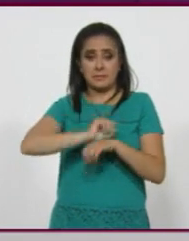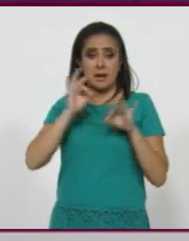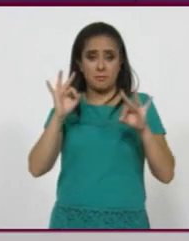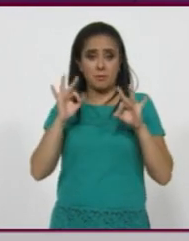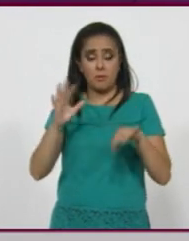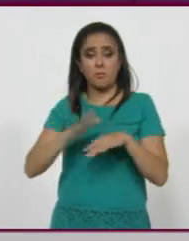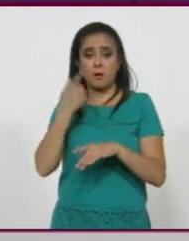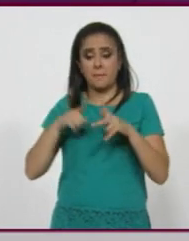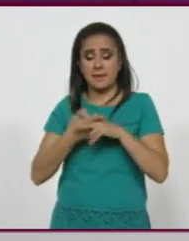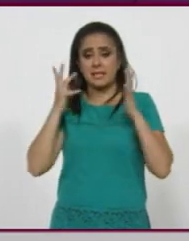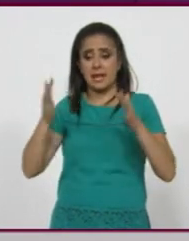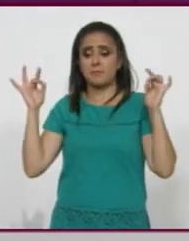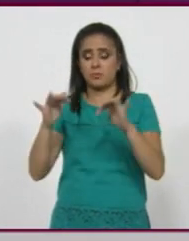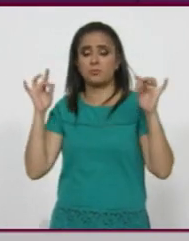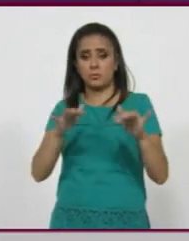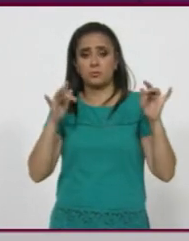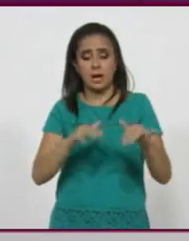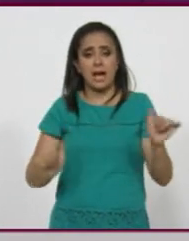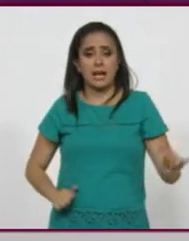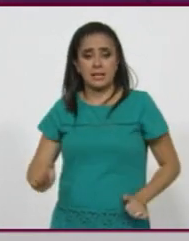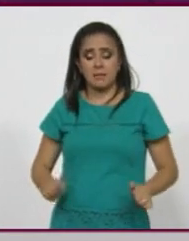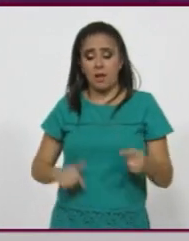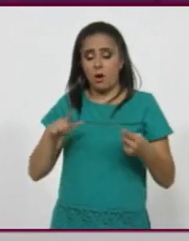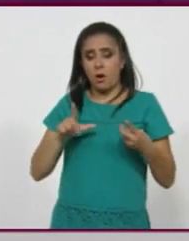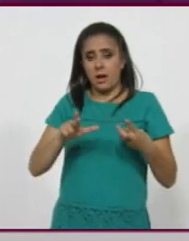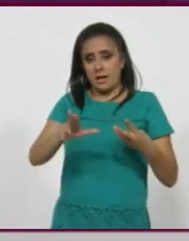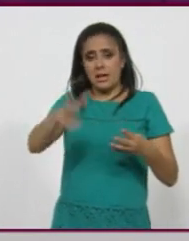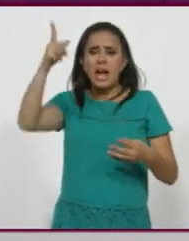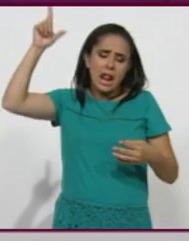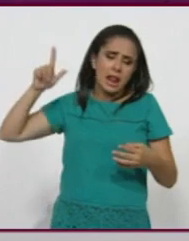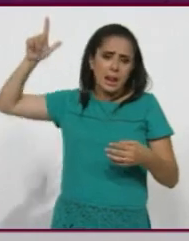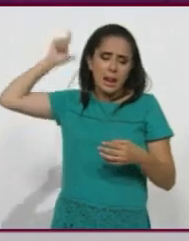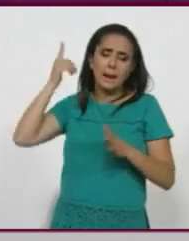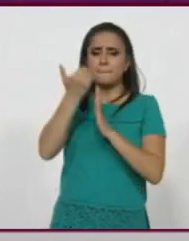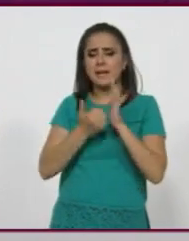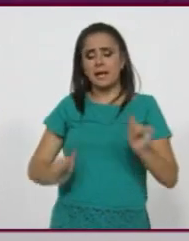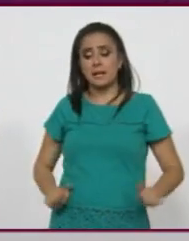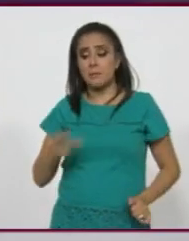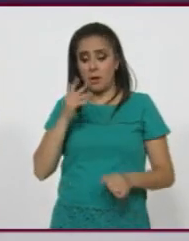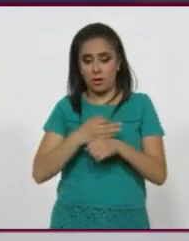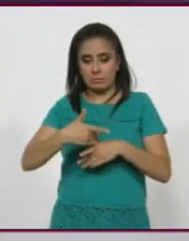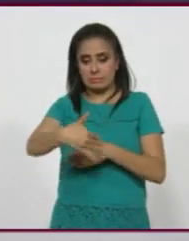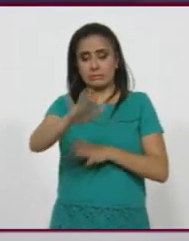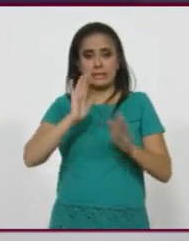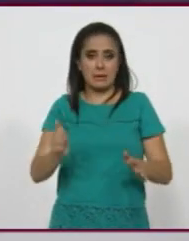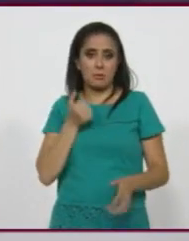se empiezan a conjuntar actividades, supongo que desde hoy lunes, a diferencia de otros lunes, ¿no? ¿No estará pasando eso, presumo?